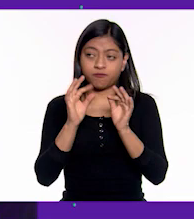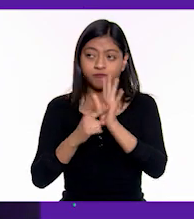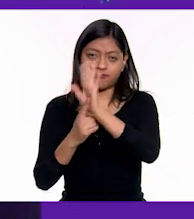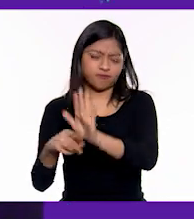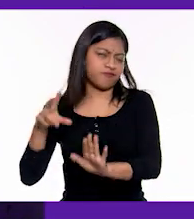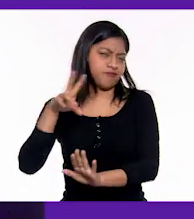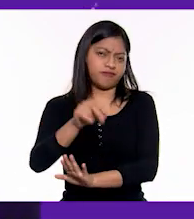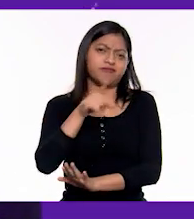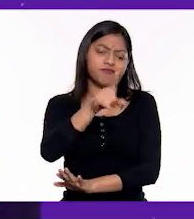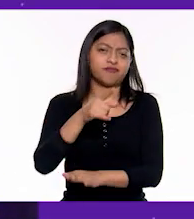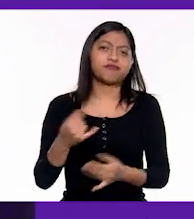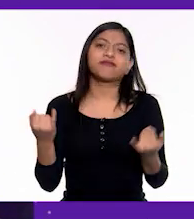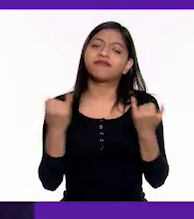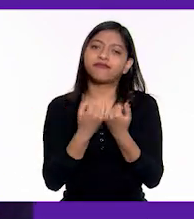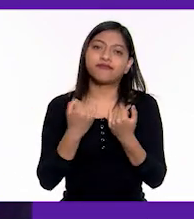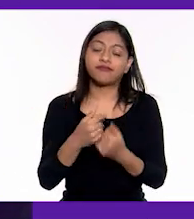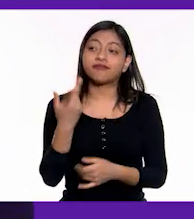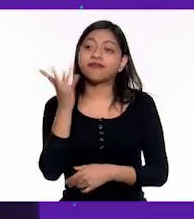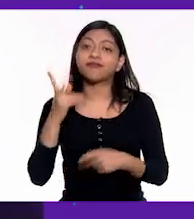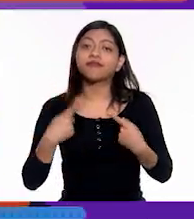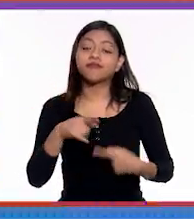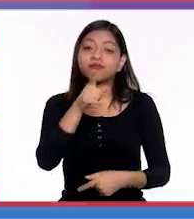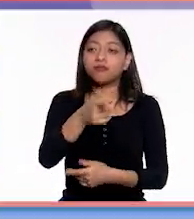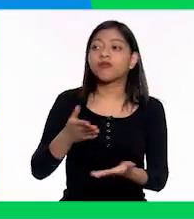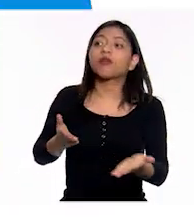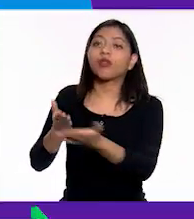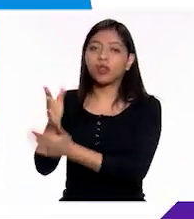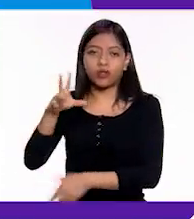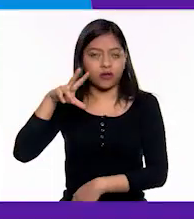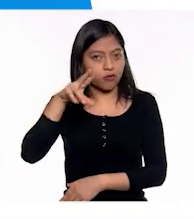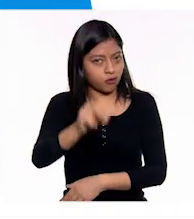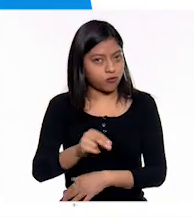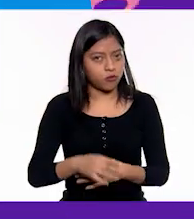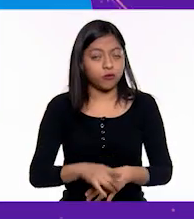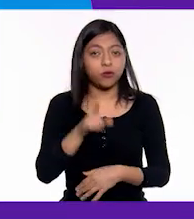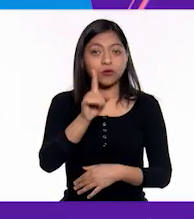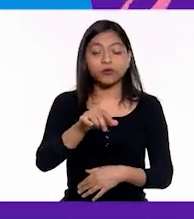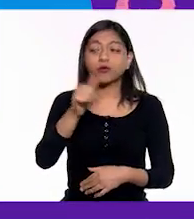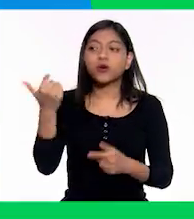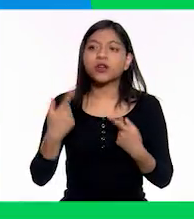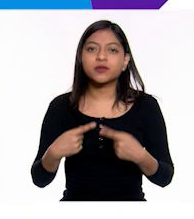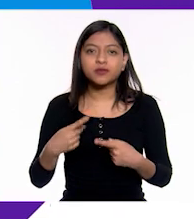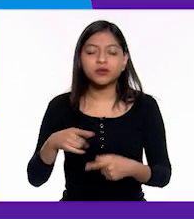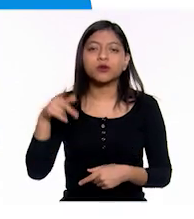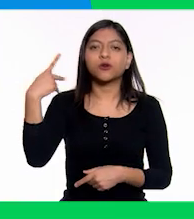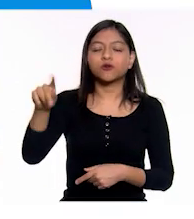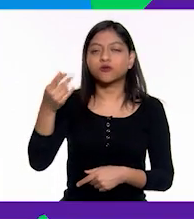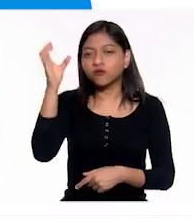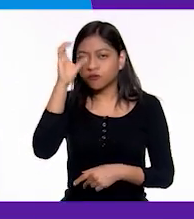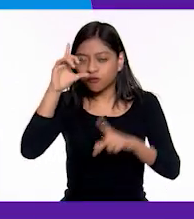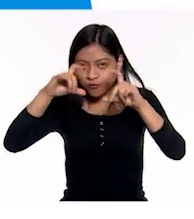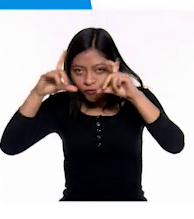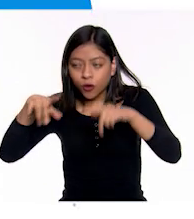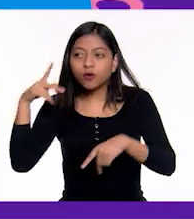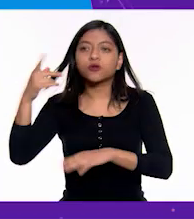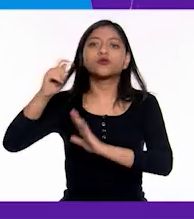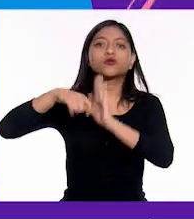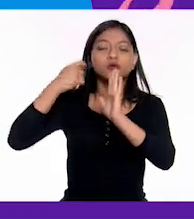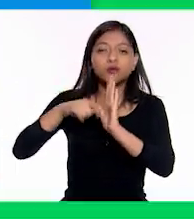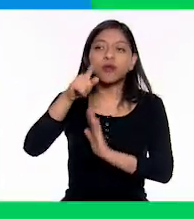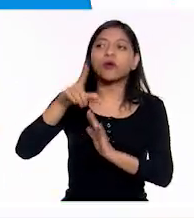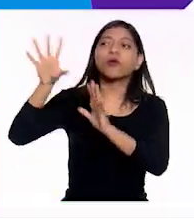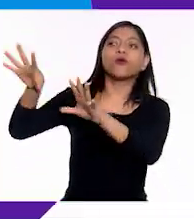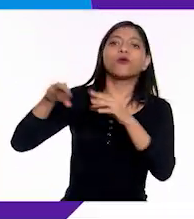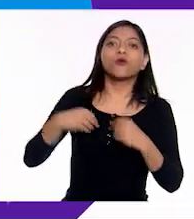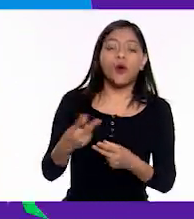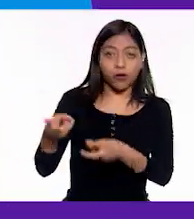misma manera, debes respetar la privacidad de los demás. Nunca debemos apropiarnos de las imágenes, videos o información de